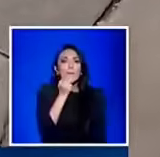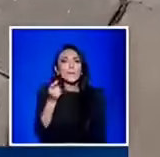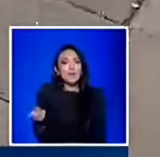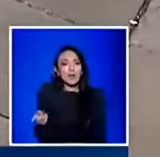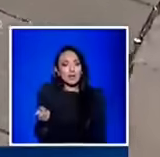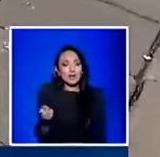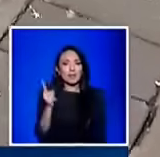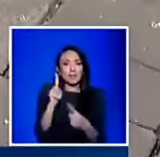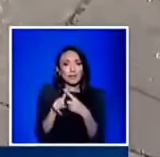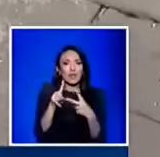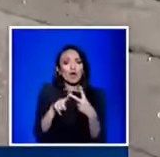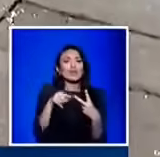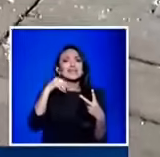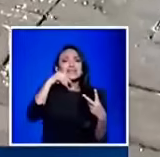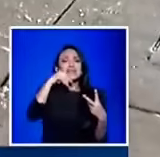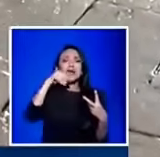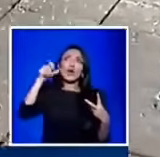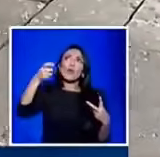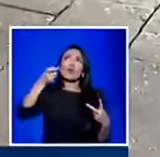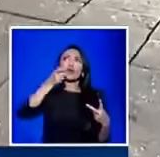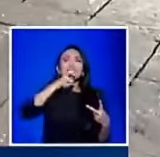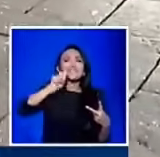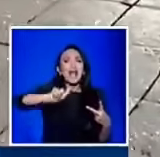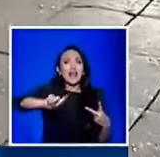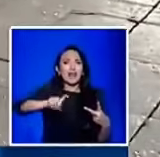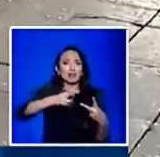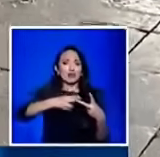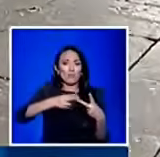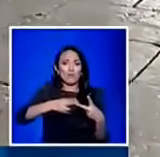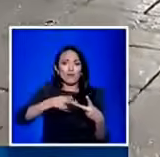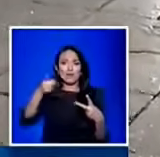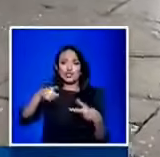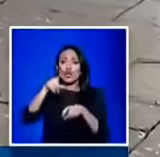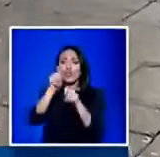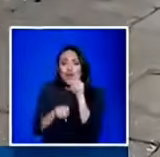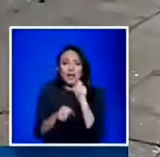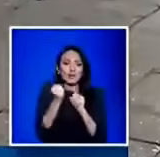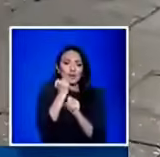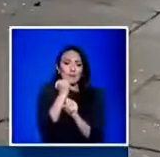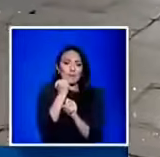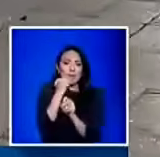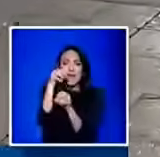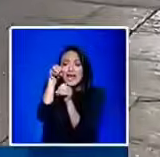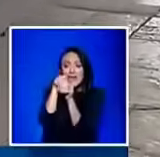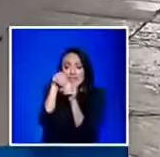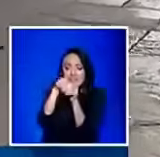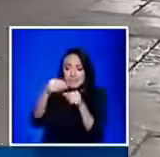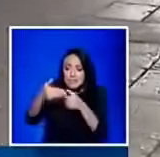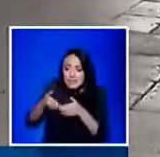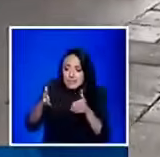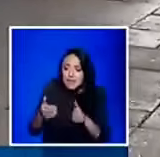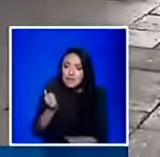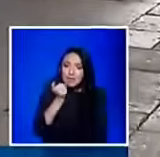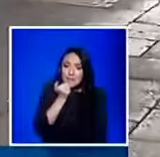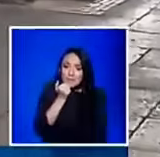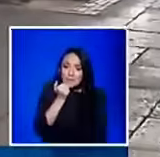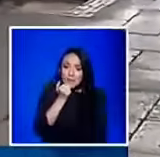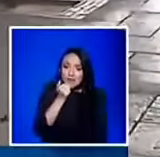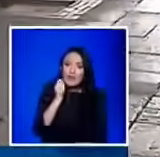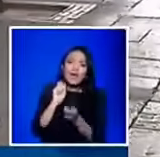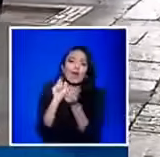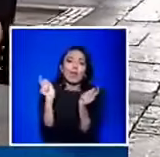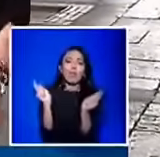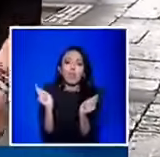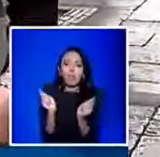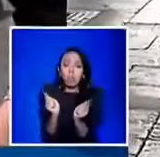además bastante salinidad, que son literalmente cristales que al interior de la piedra ganan en tamaño. Le van afectando a la piedra,